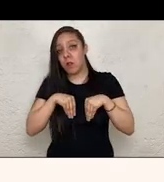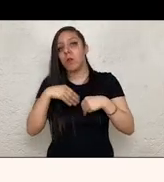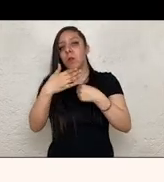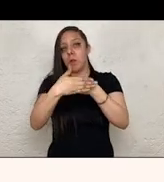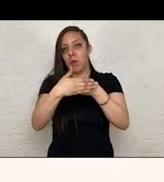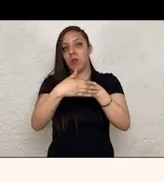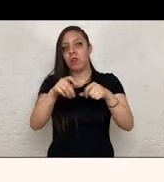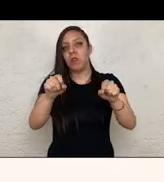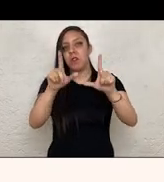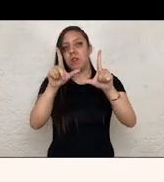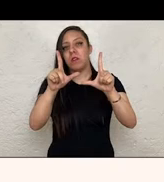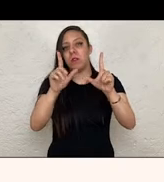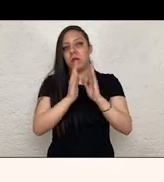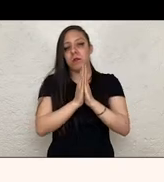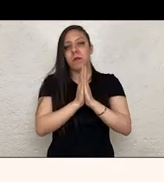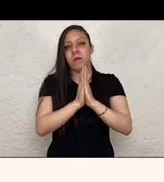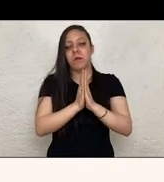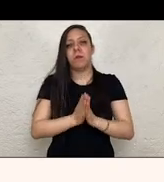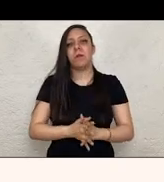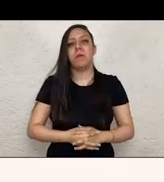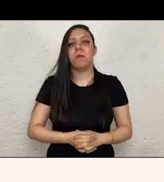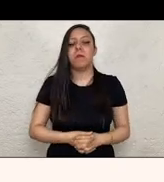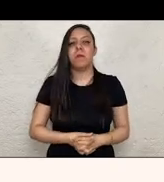próxima imagen, por favor.